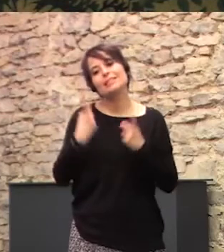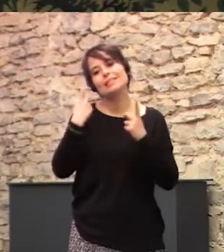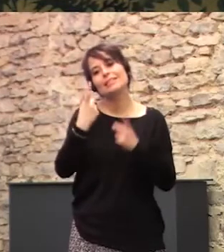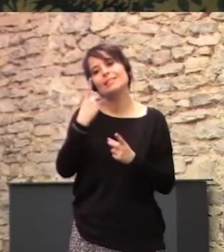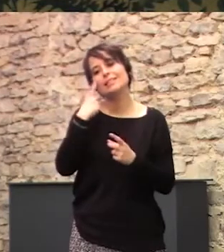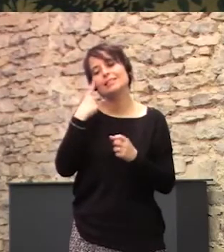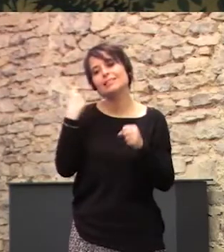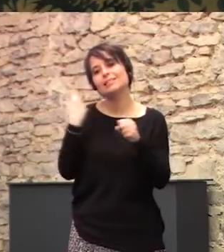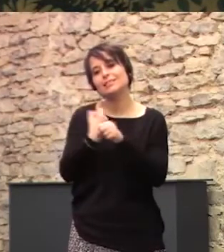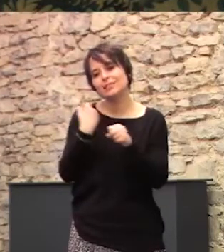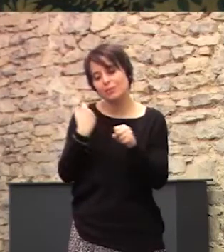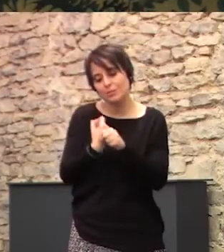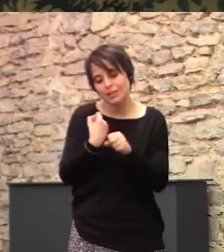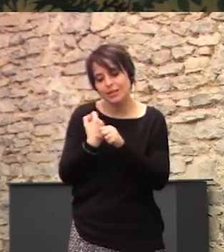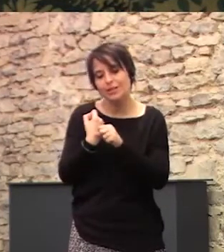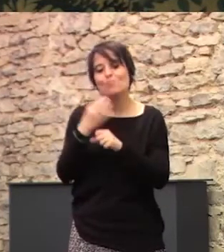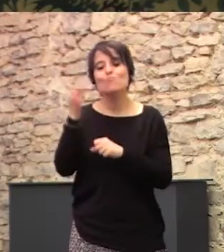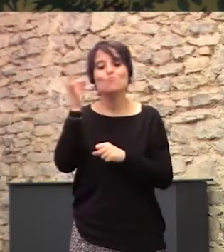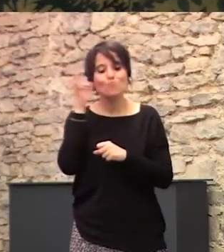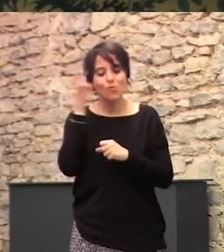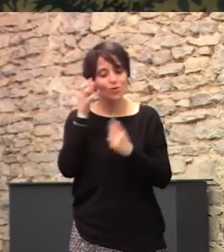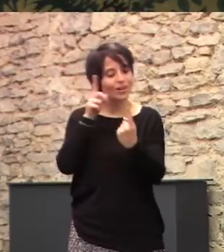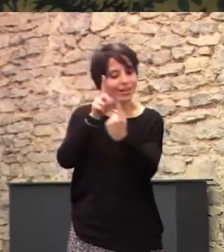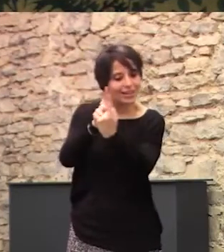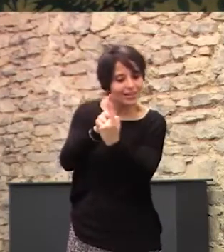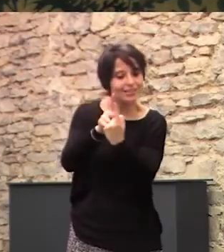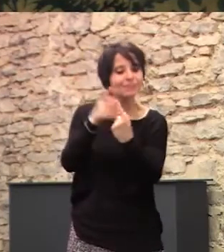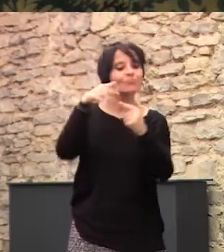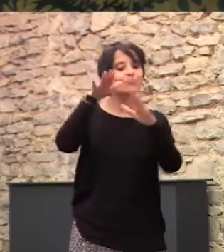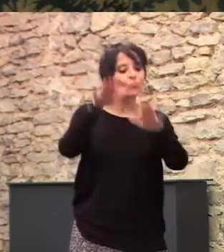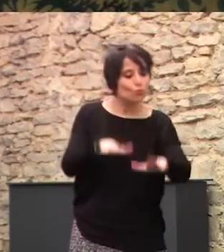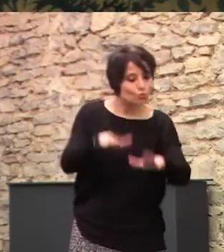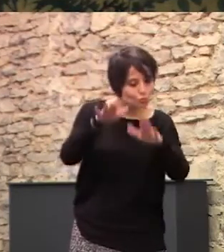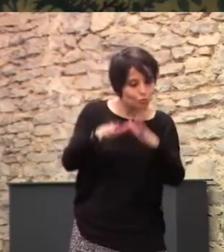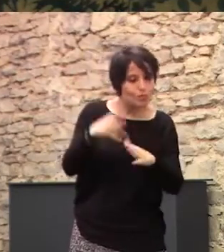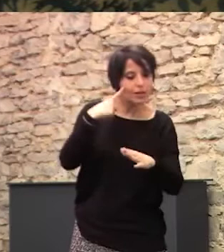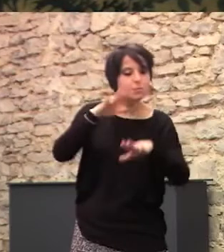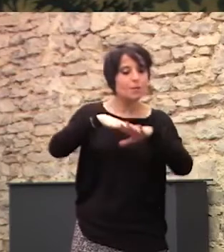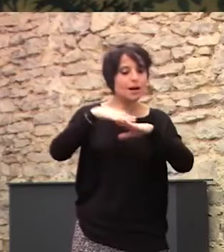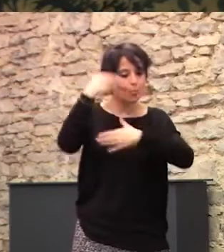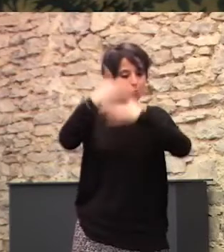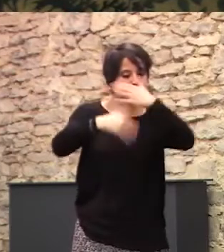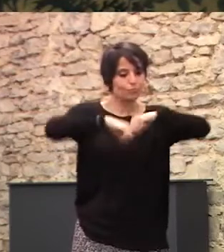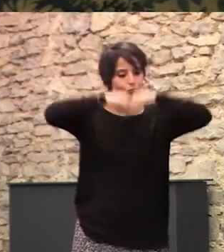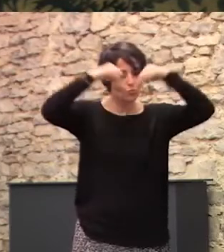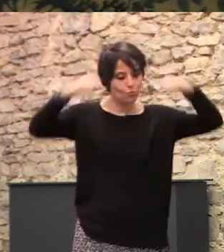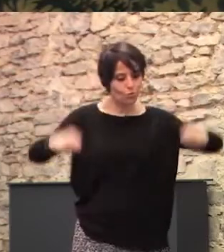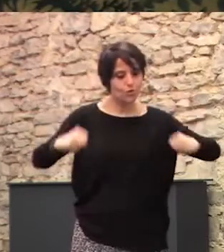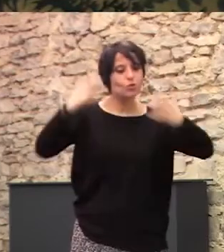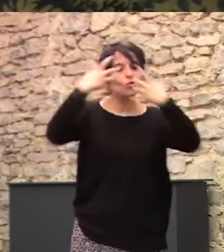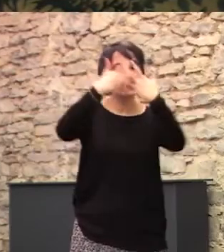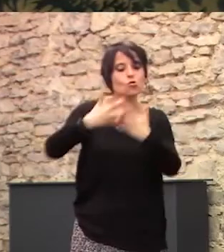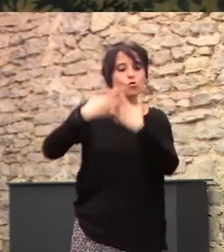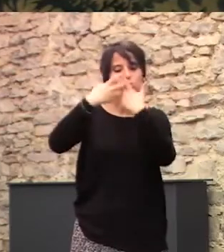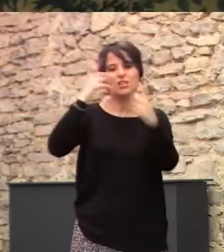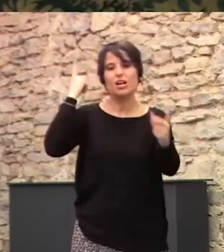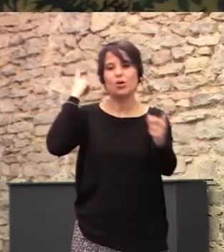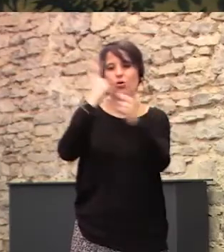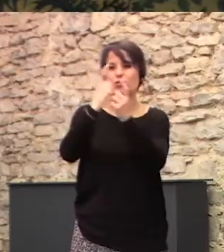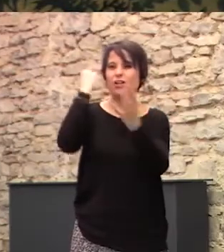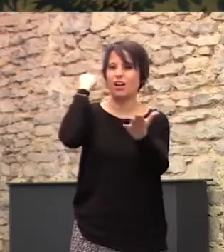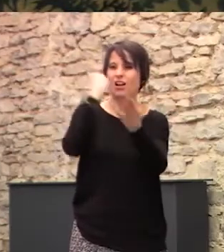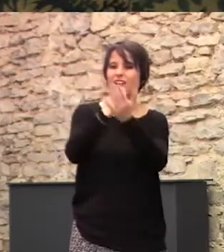trabajar con las propias mujeres musulmanas en procesos de empoderamiento, de lucha contra los